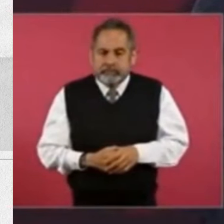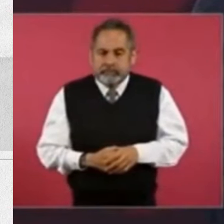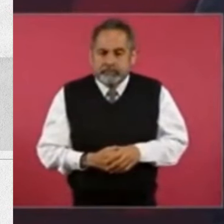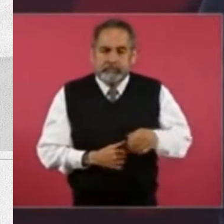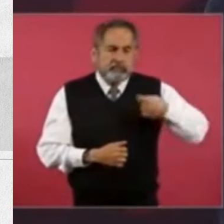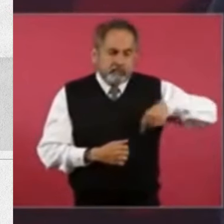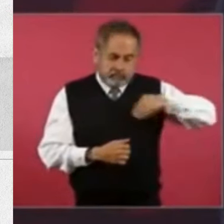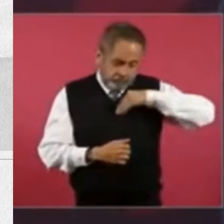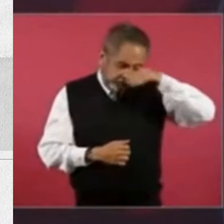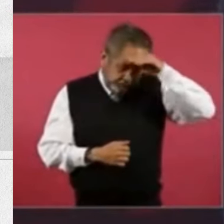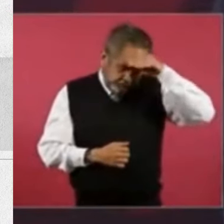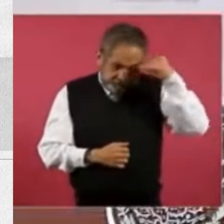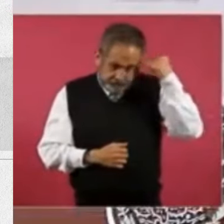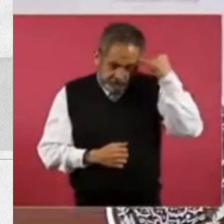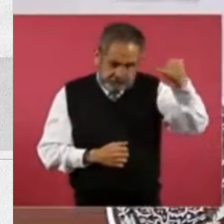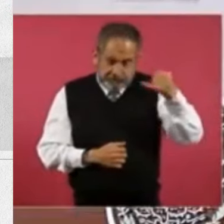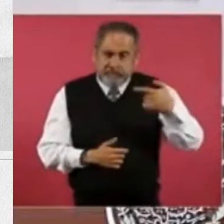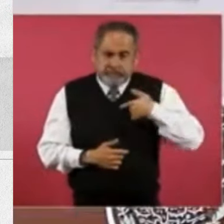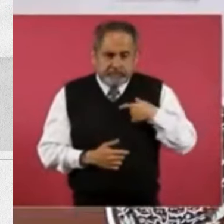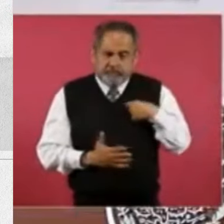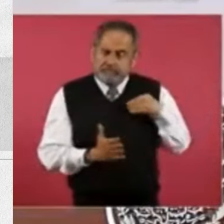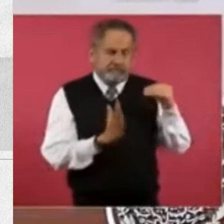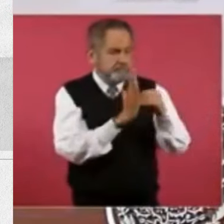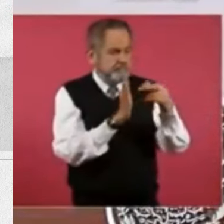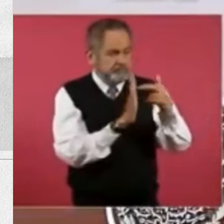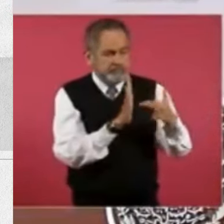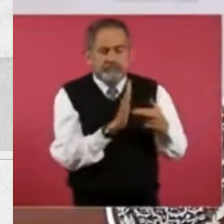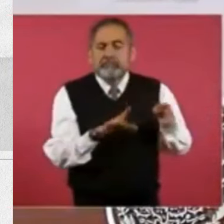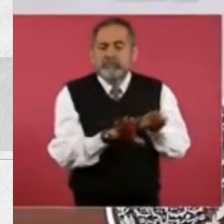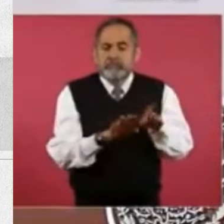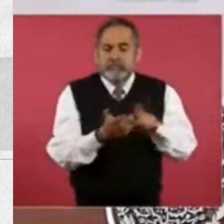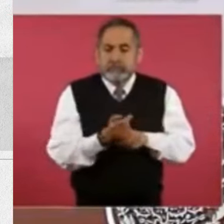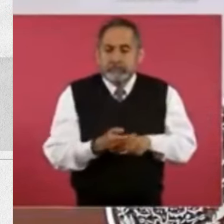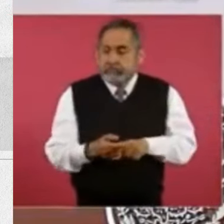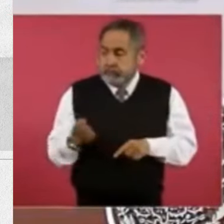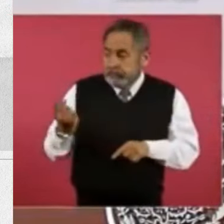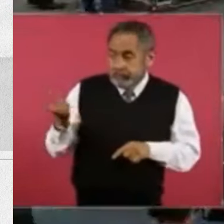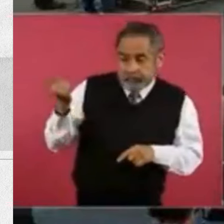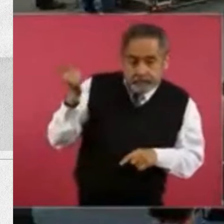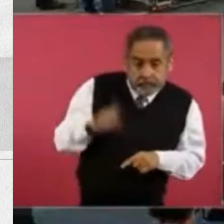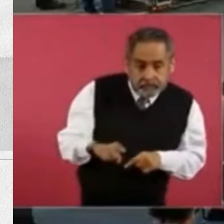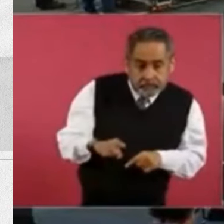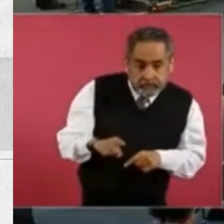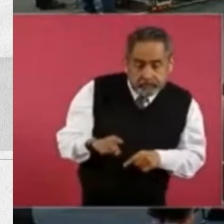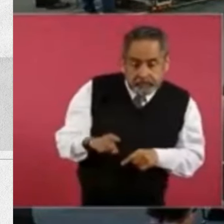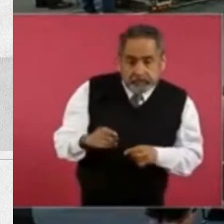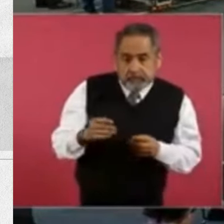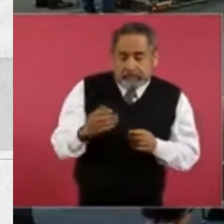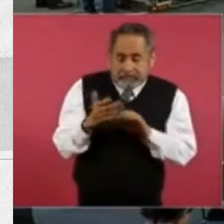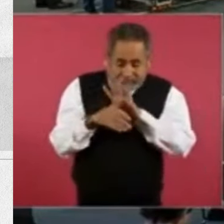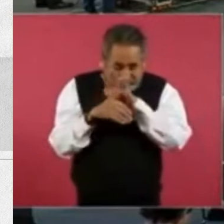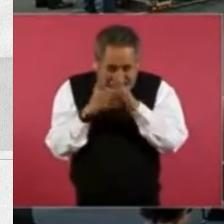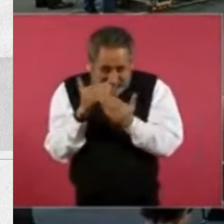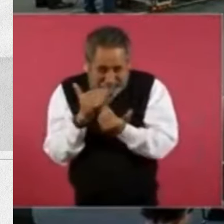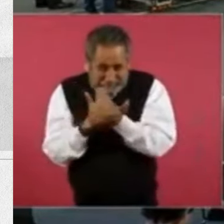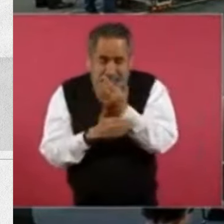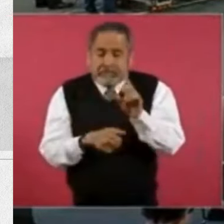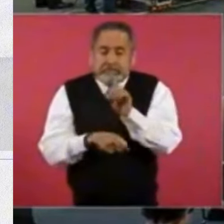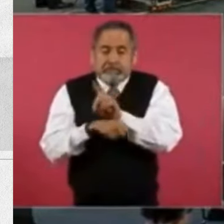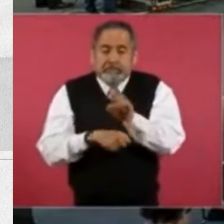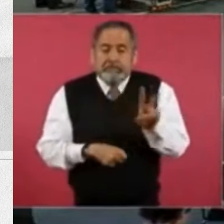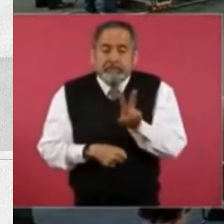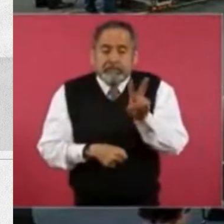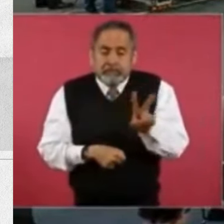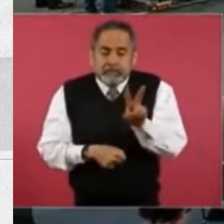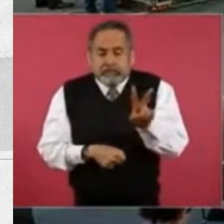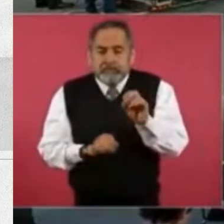hemos establecido como procedimiento? De que dan la instrucción en la madrugada del viernes